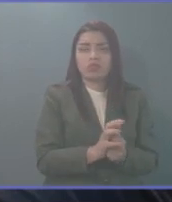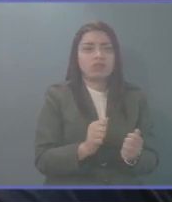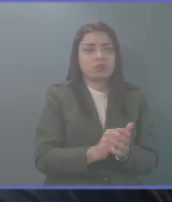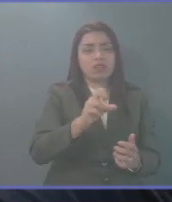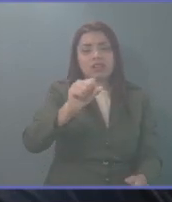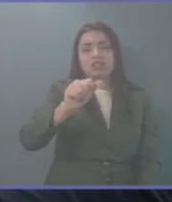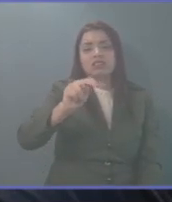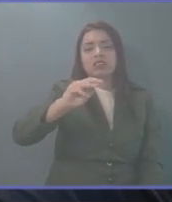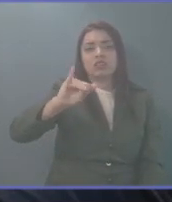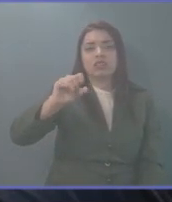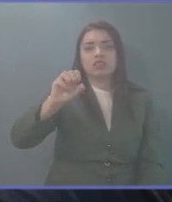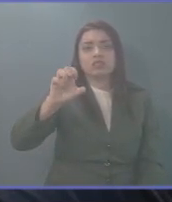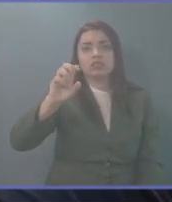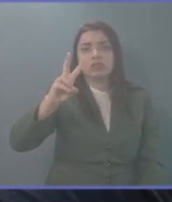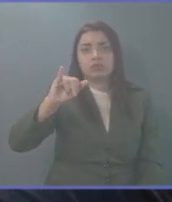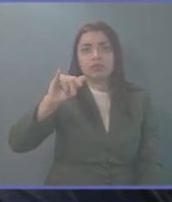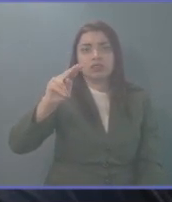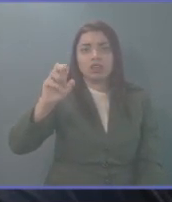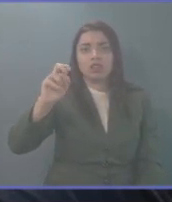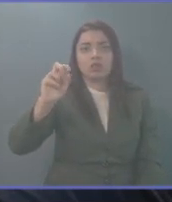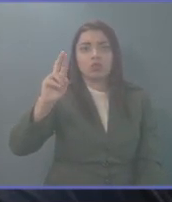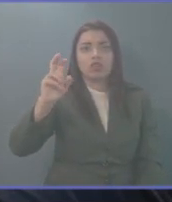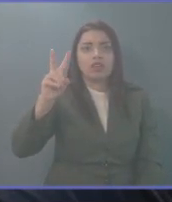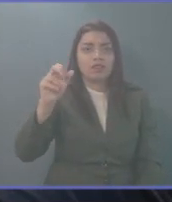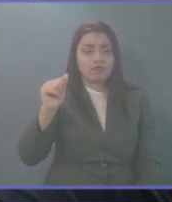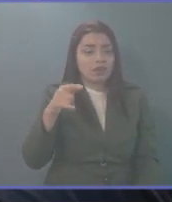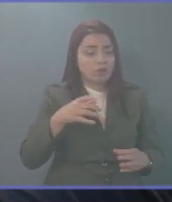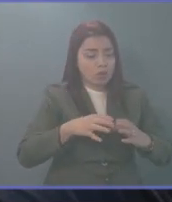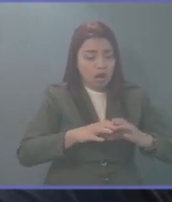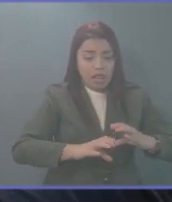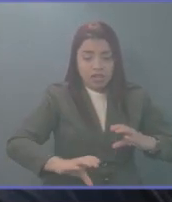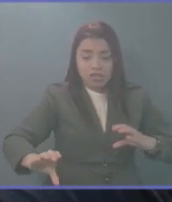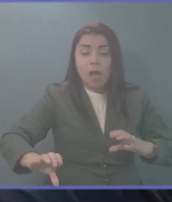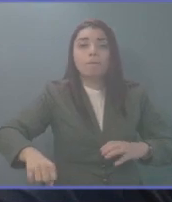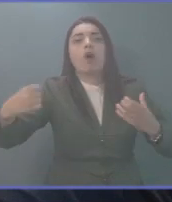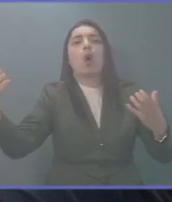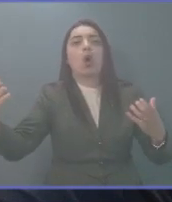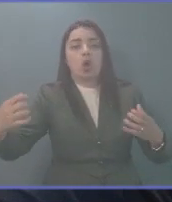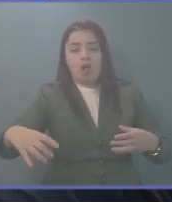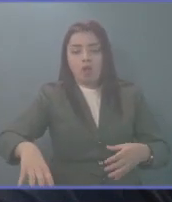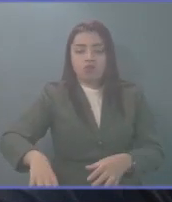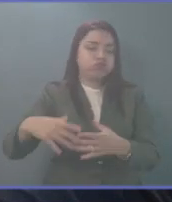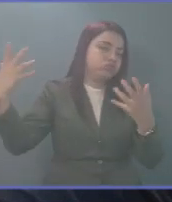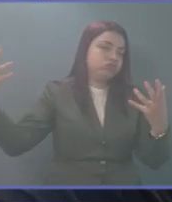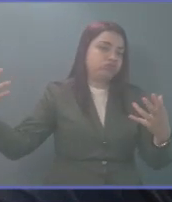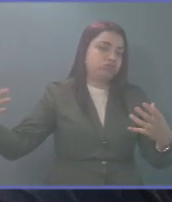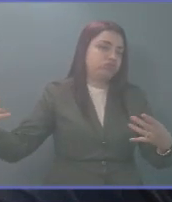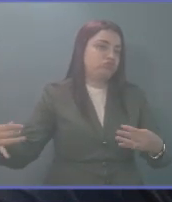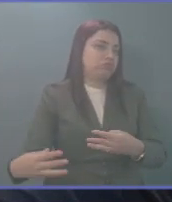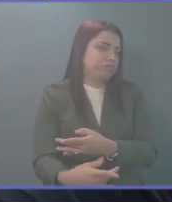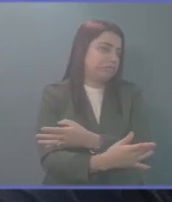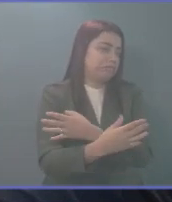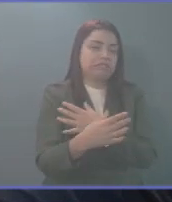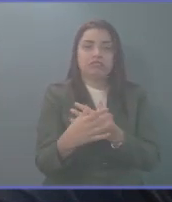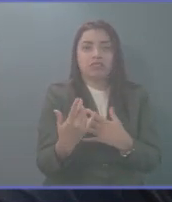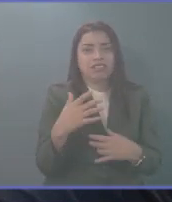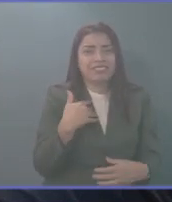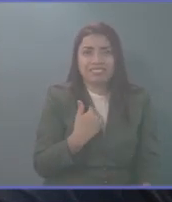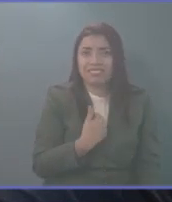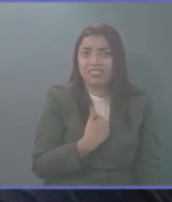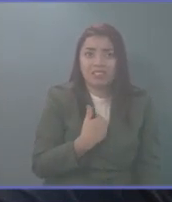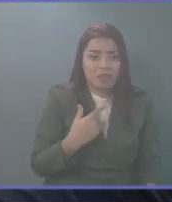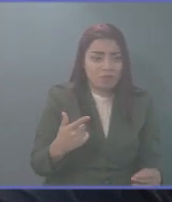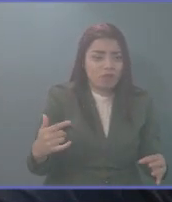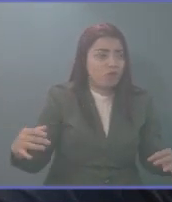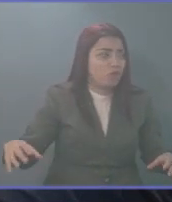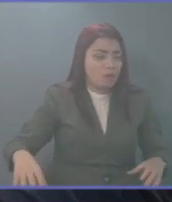Villanueva por una ruptura en una línea de impelencia. Tenemos problemas en todos los municipios. Todos los días activamos